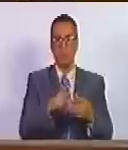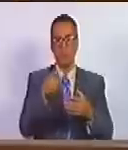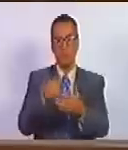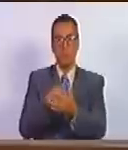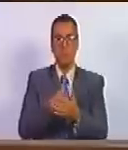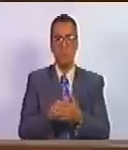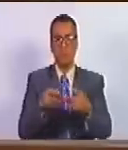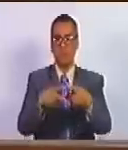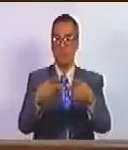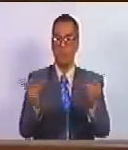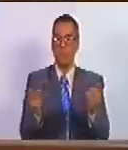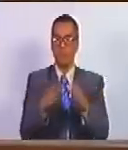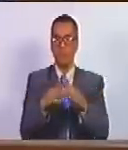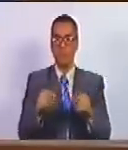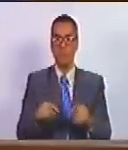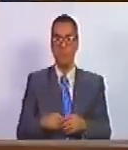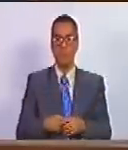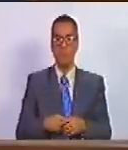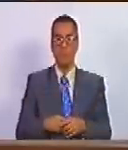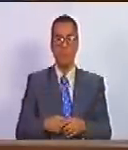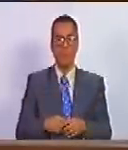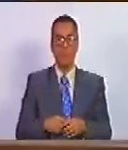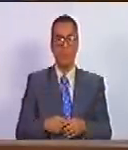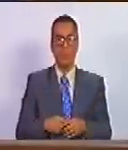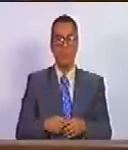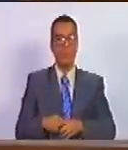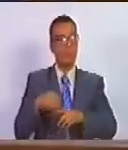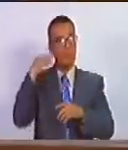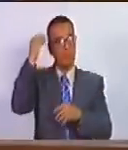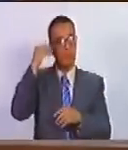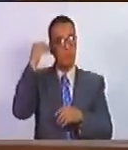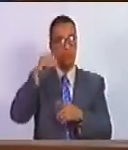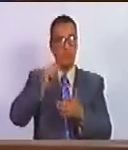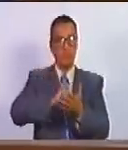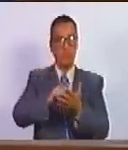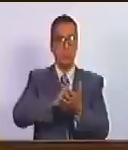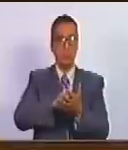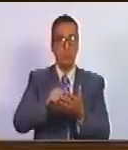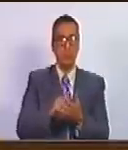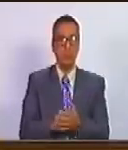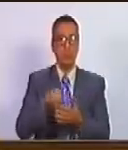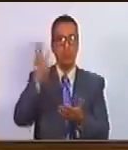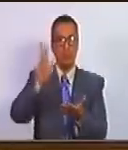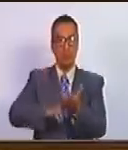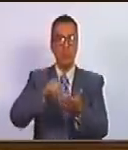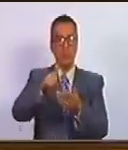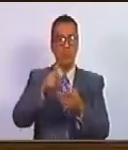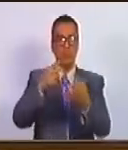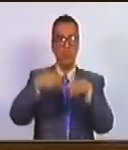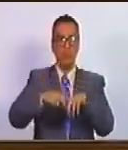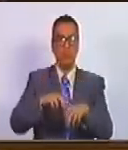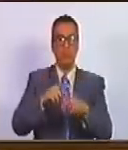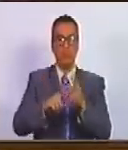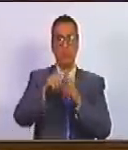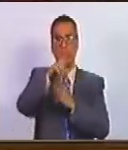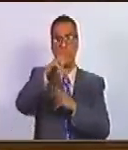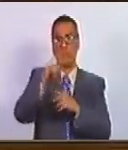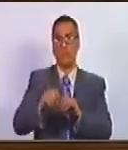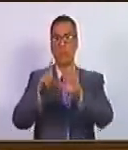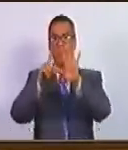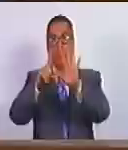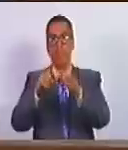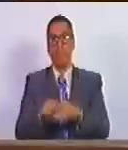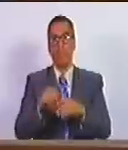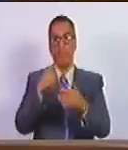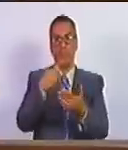gastos públicos. Es todo, ciudadano presidente. En consideración el artículo. Aprobado. Siguiente. Centésimo sexto.